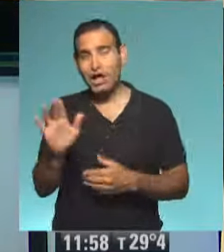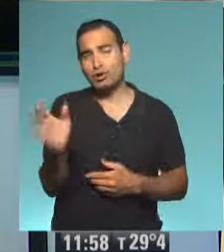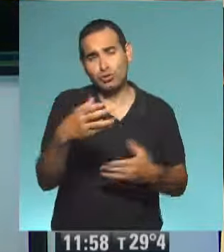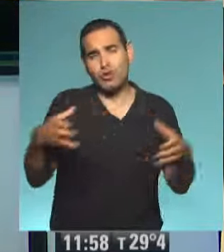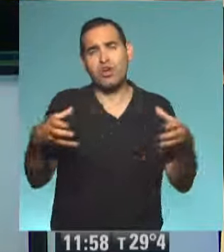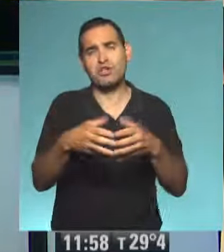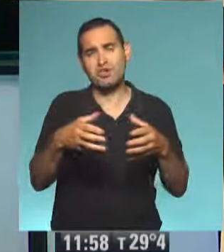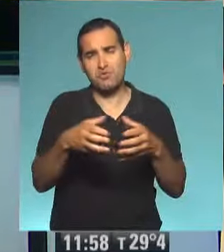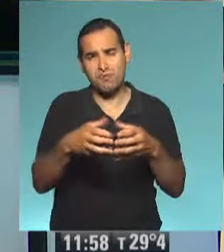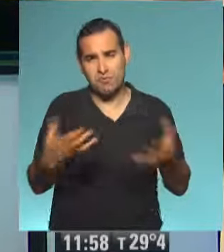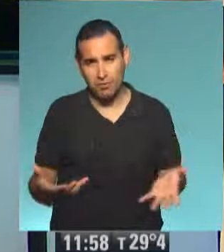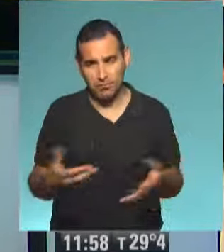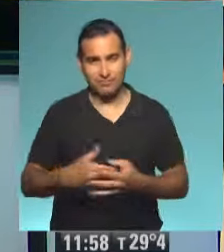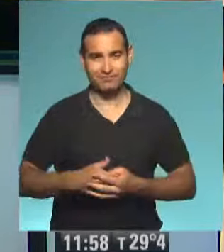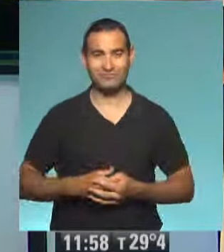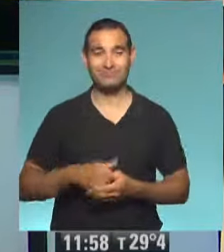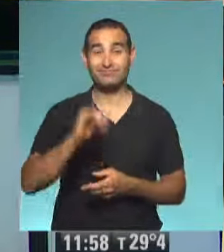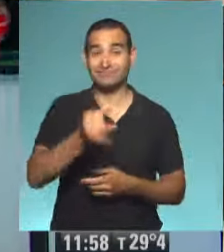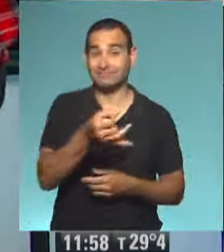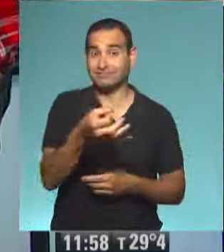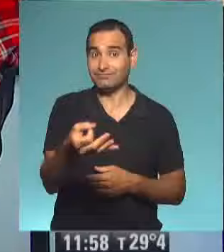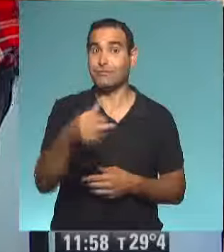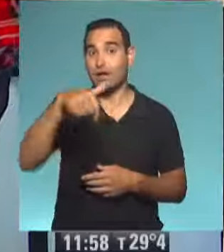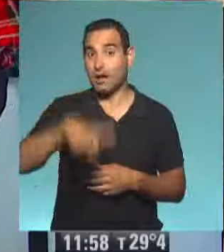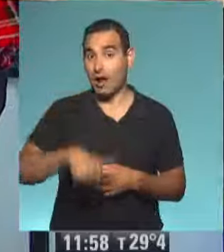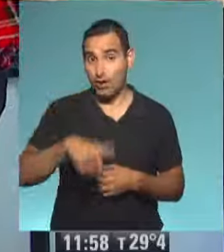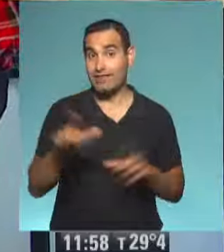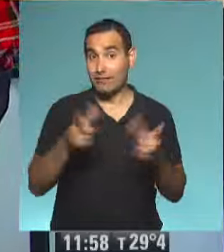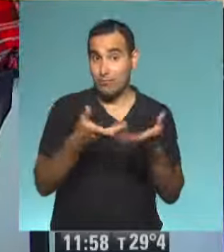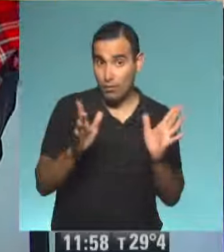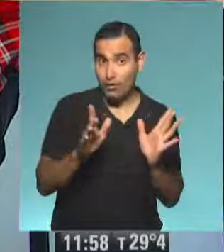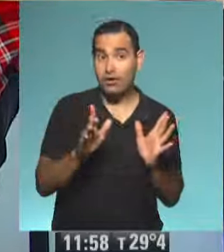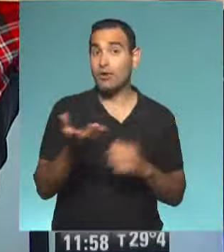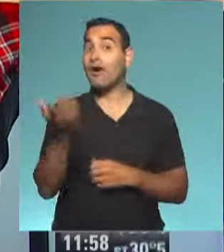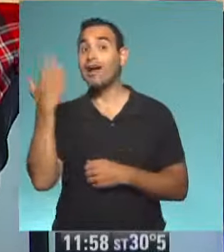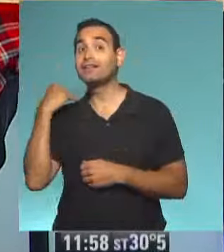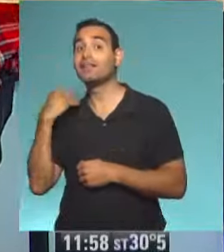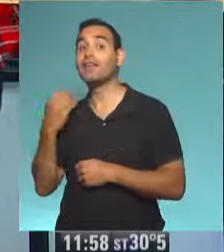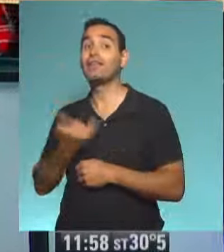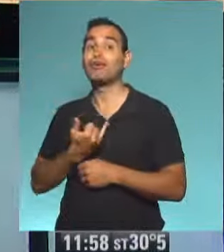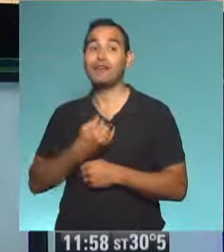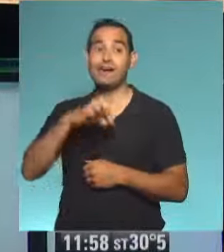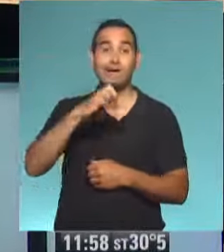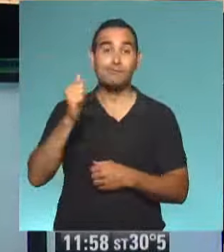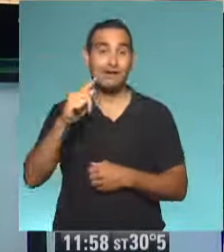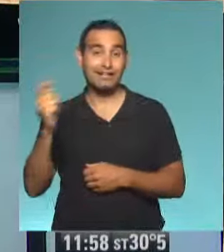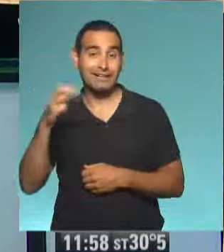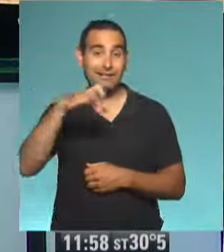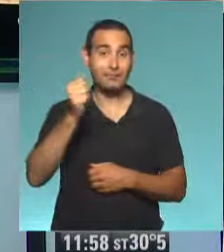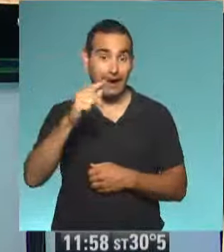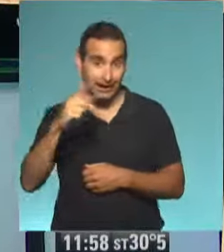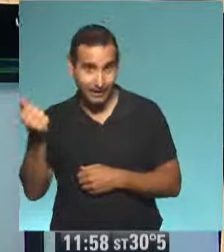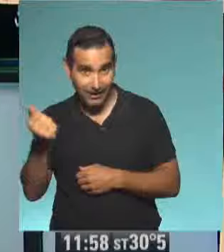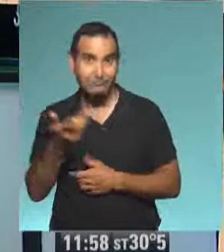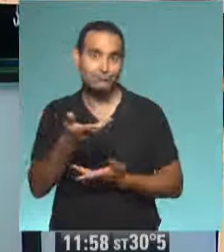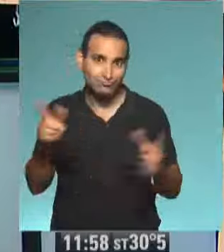equipo gigante que hace esto. El equipo, ¿eh? Sí, porque ahora estamos en la TV pública, pero en el principio estábamos en Paca Paca, en la corte del estudio de